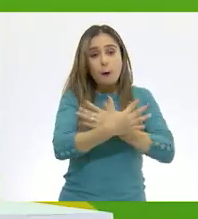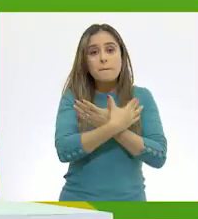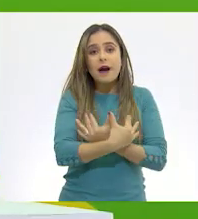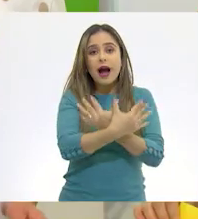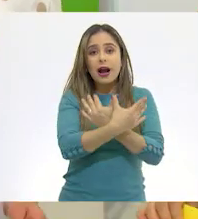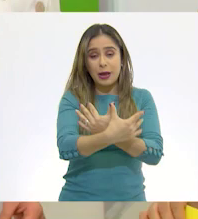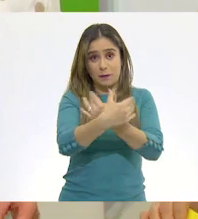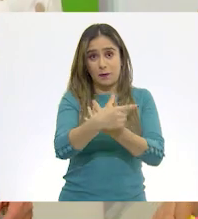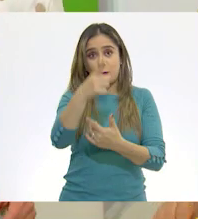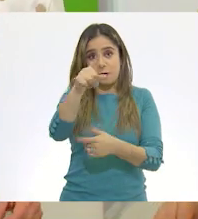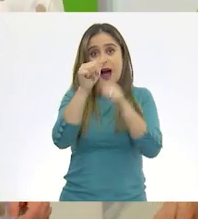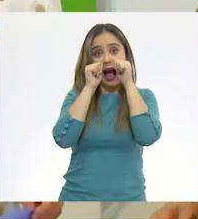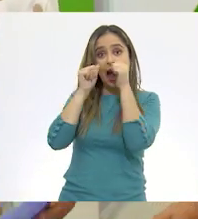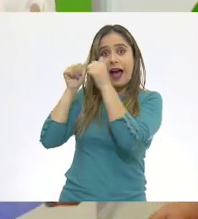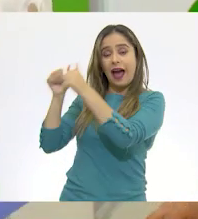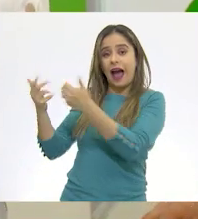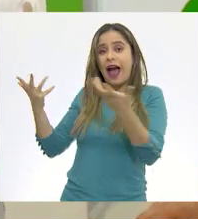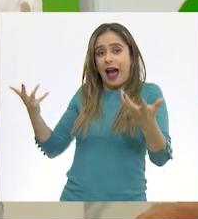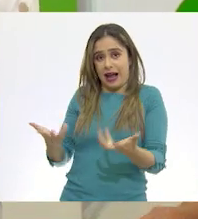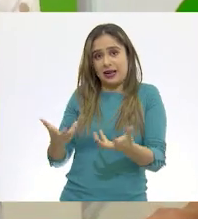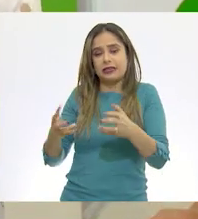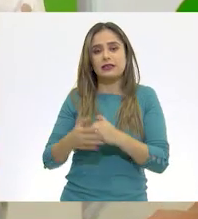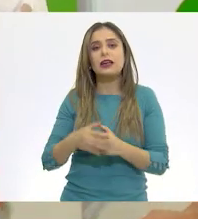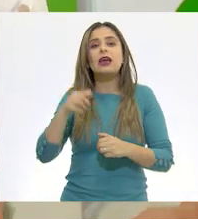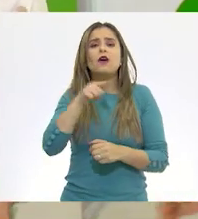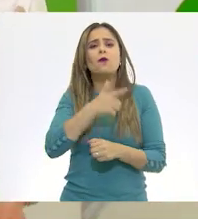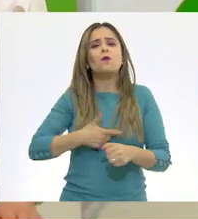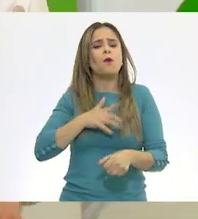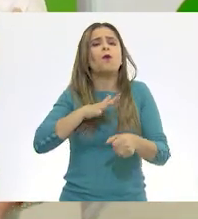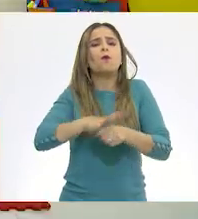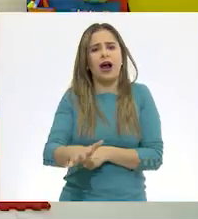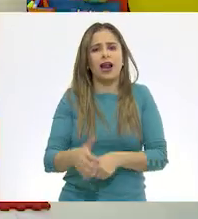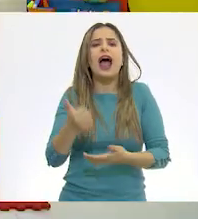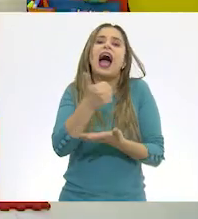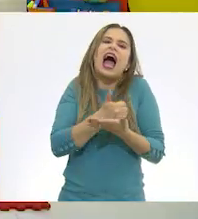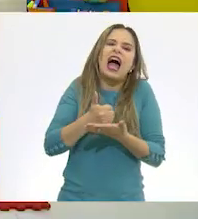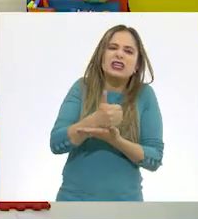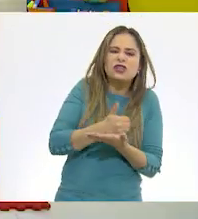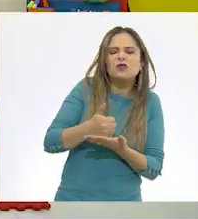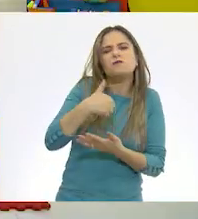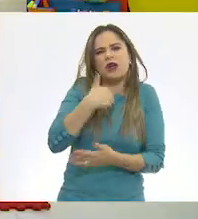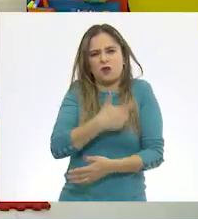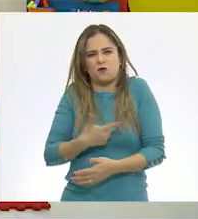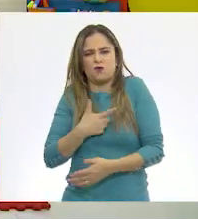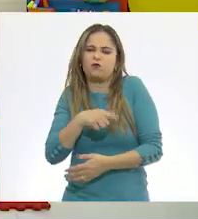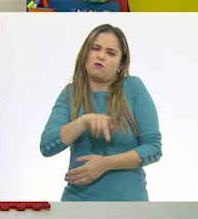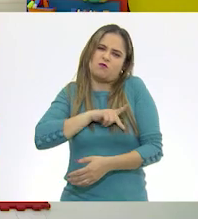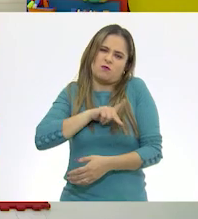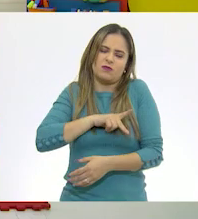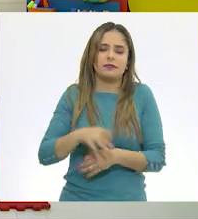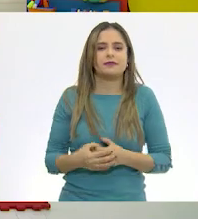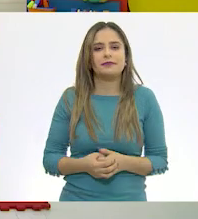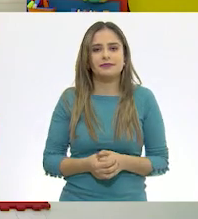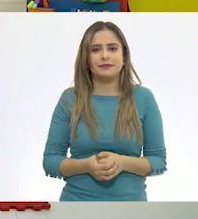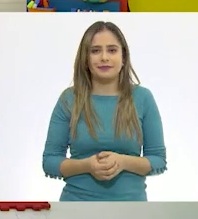dijiste? Azul, pero azul. Mira, me gusta mucho este. Ok. Este es mío.